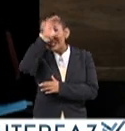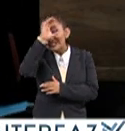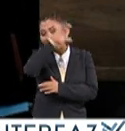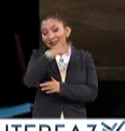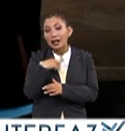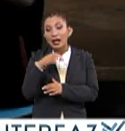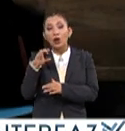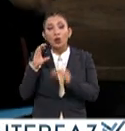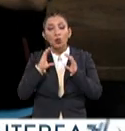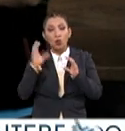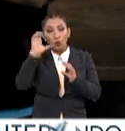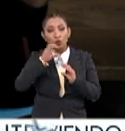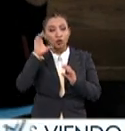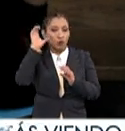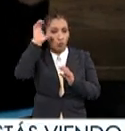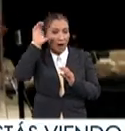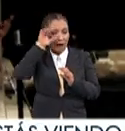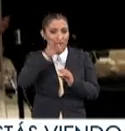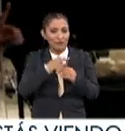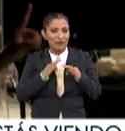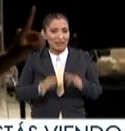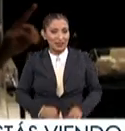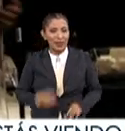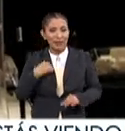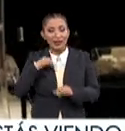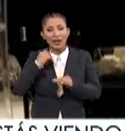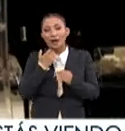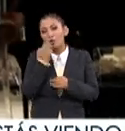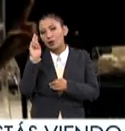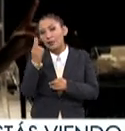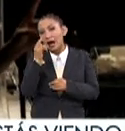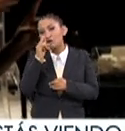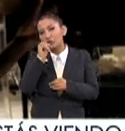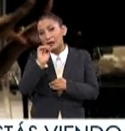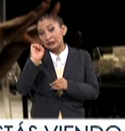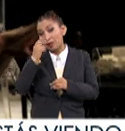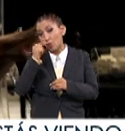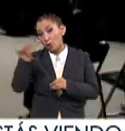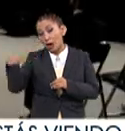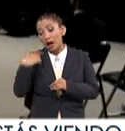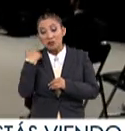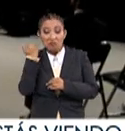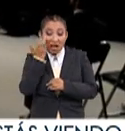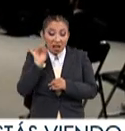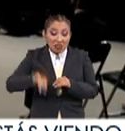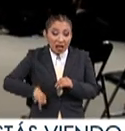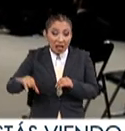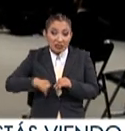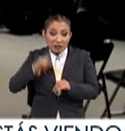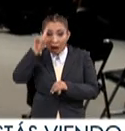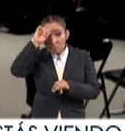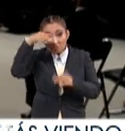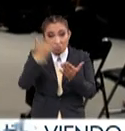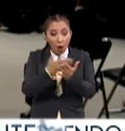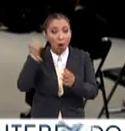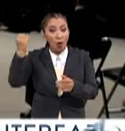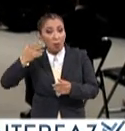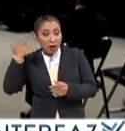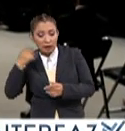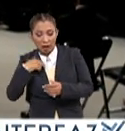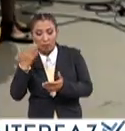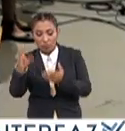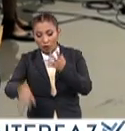de la Cultura Física de la Universidad Autónoma de Chihuahua. Los interesados en presentar sus propuestas o alguna ponencia deberán